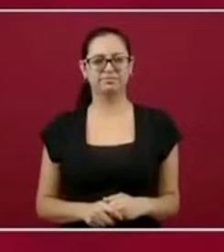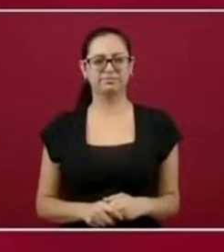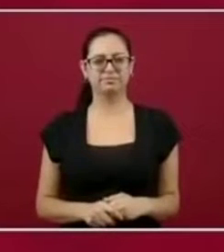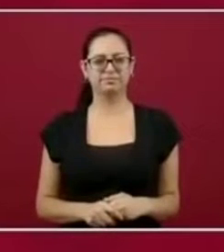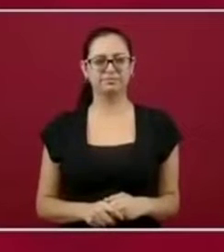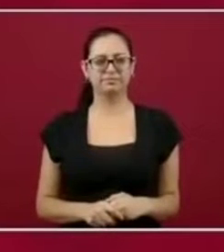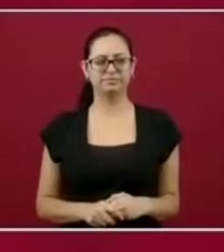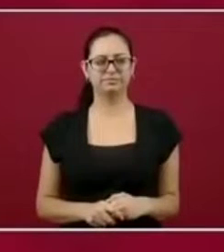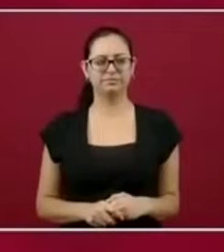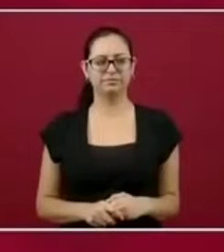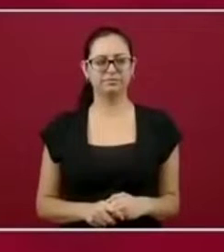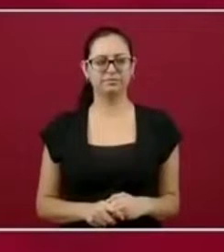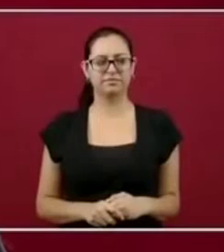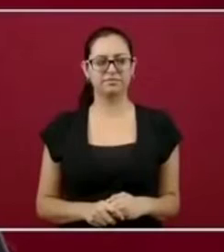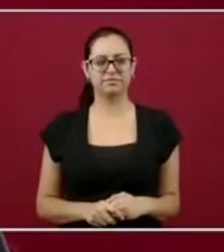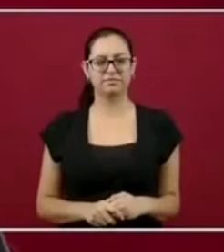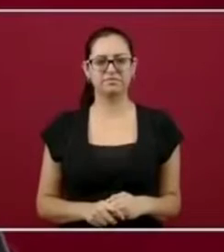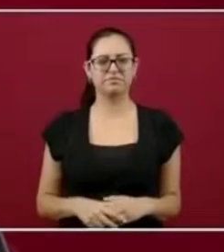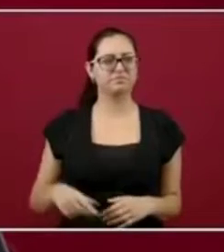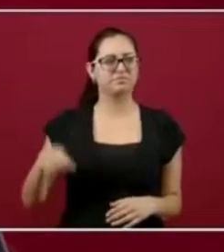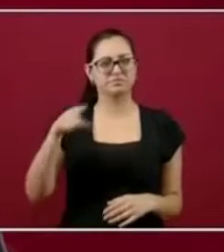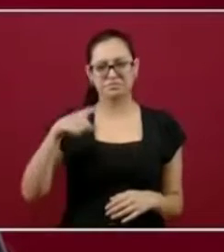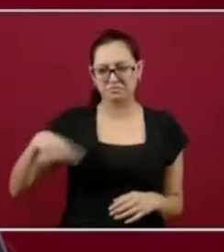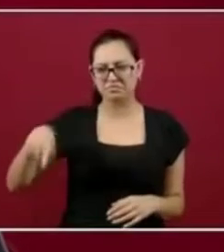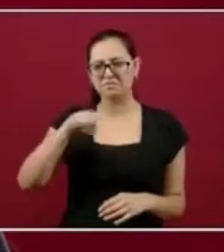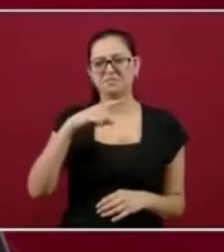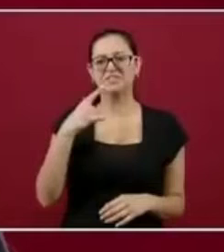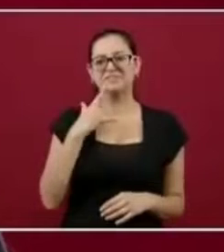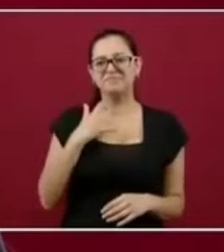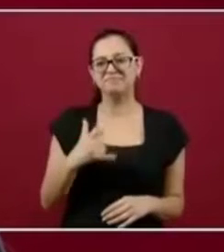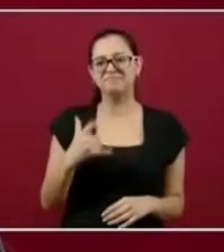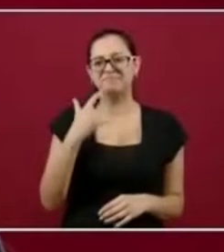porque con mucho esfuerzo,